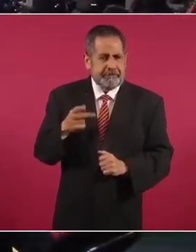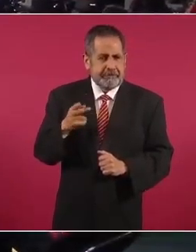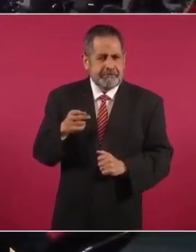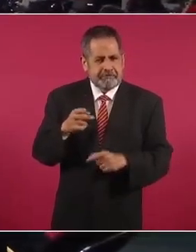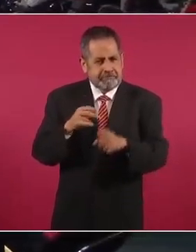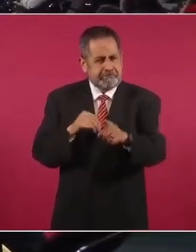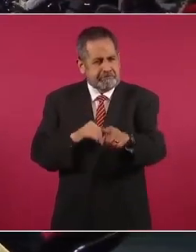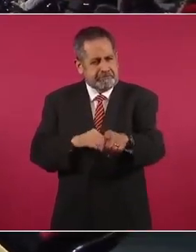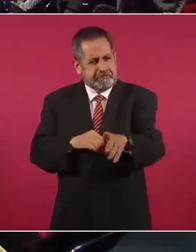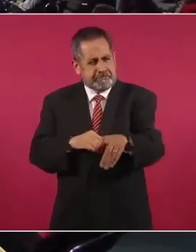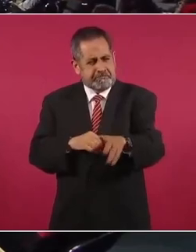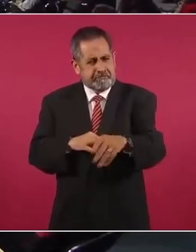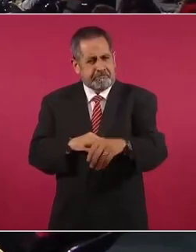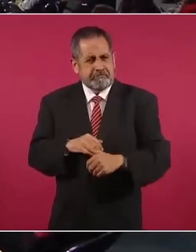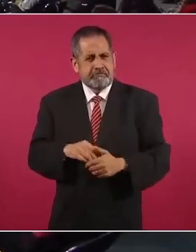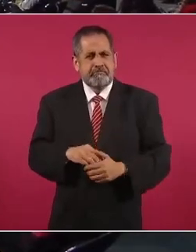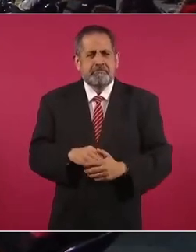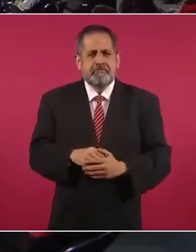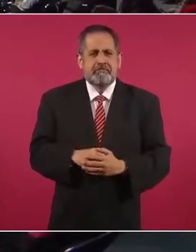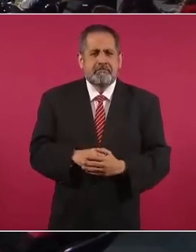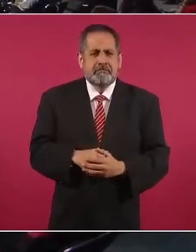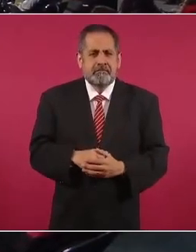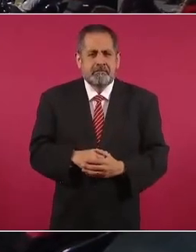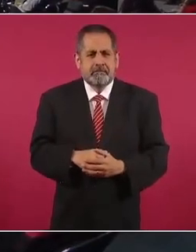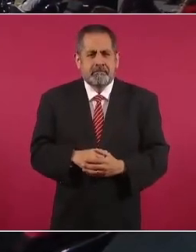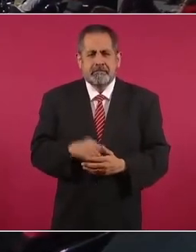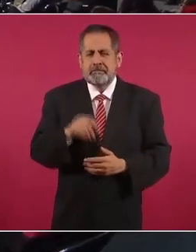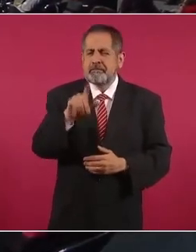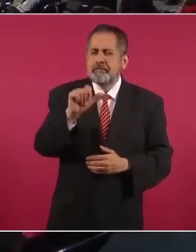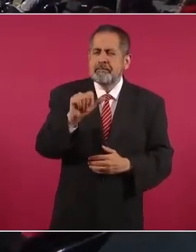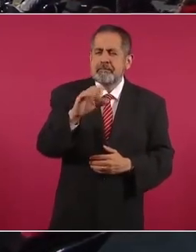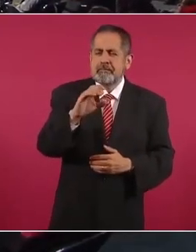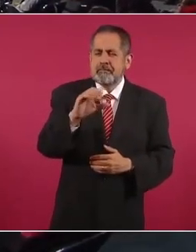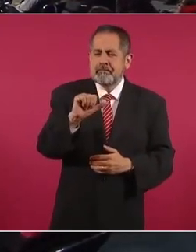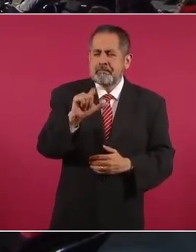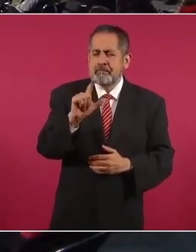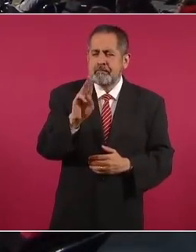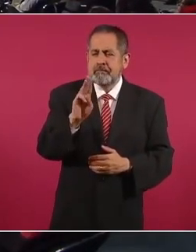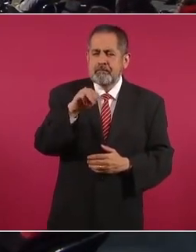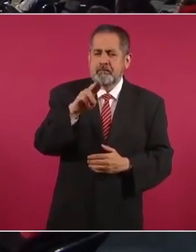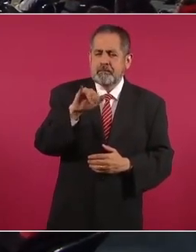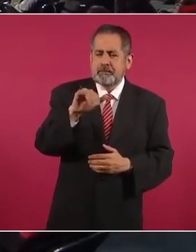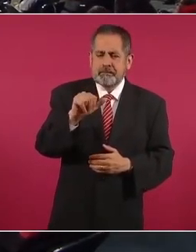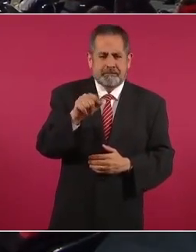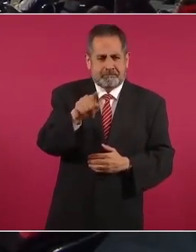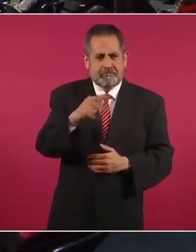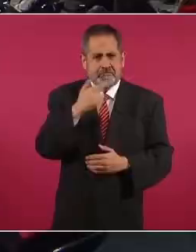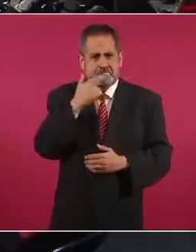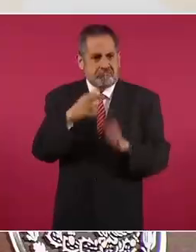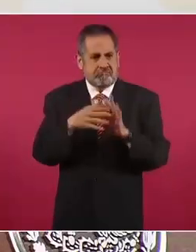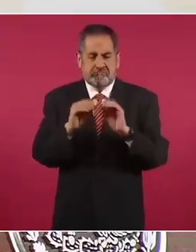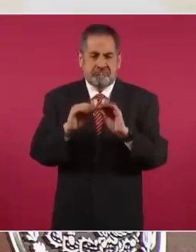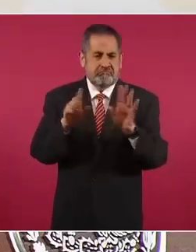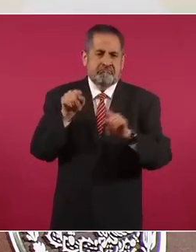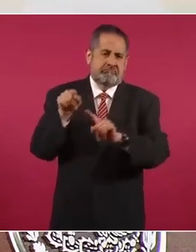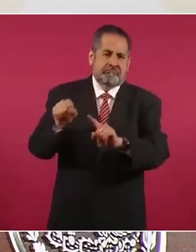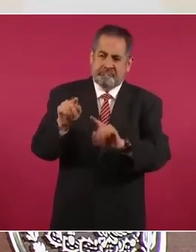Sí, sí, la calumnia se llama. Vamos a verlo, porque eso es mejor.